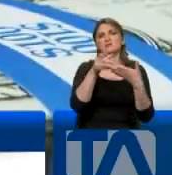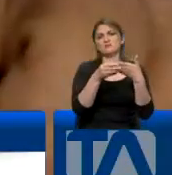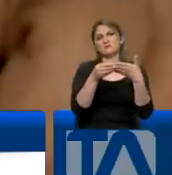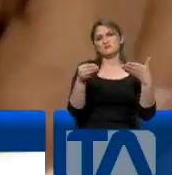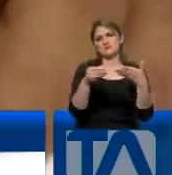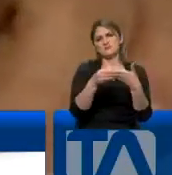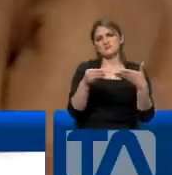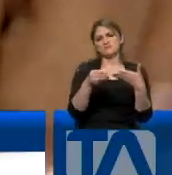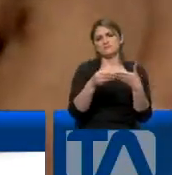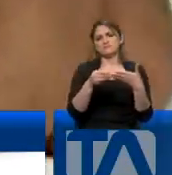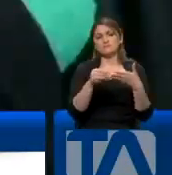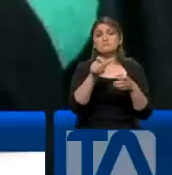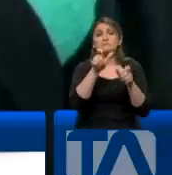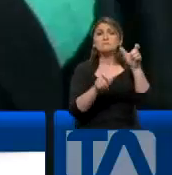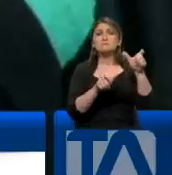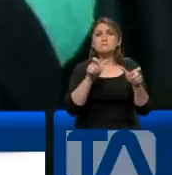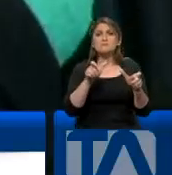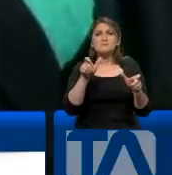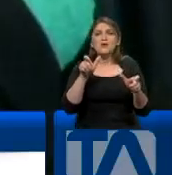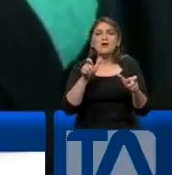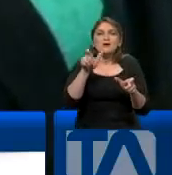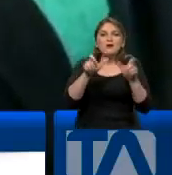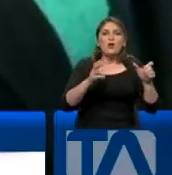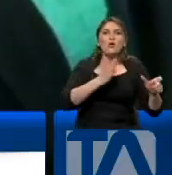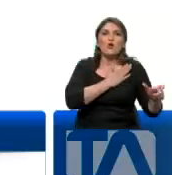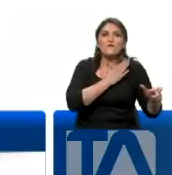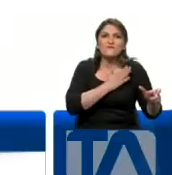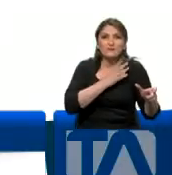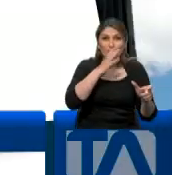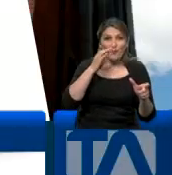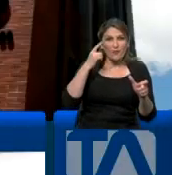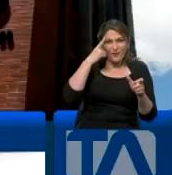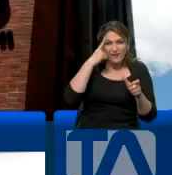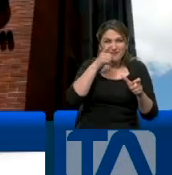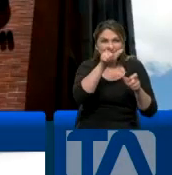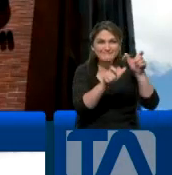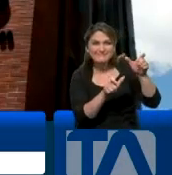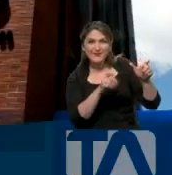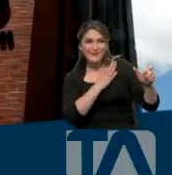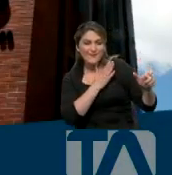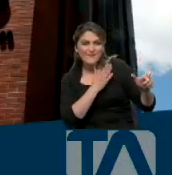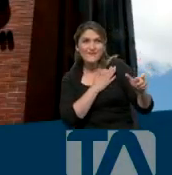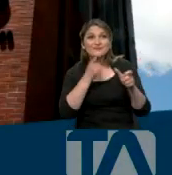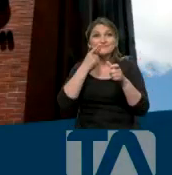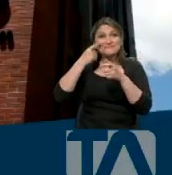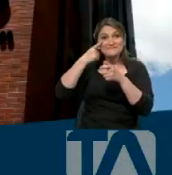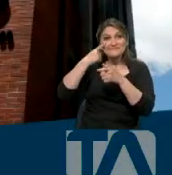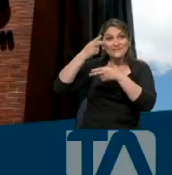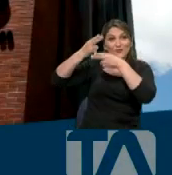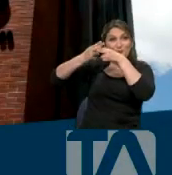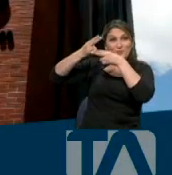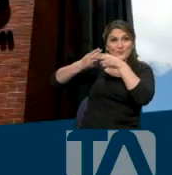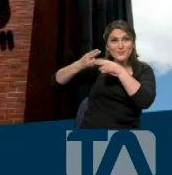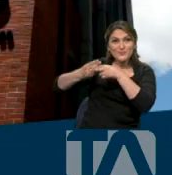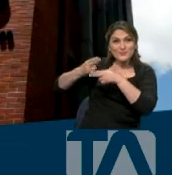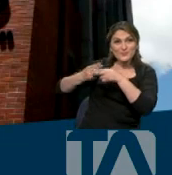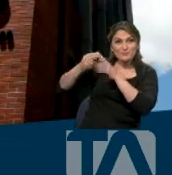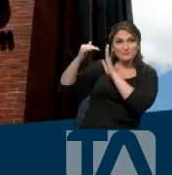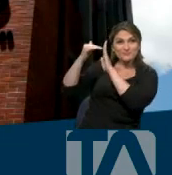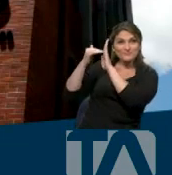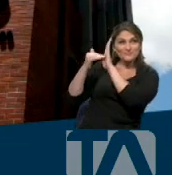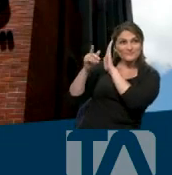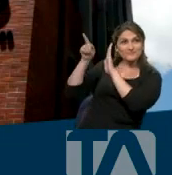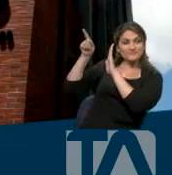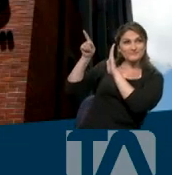ingreso únicamente la gente de confianza del gobierno. En la lista, Pamela Martínez, Robert del Hierro, Cristian